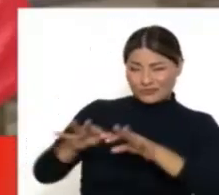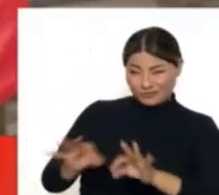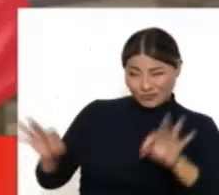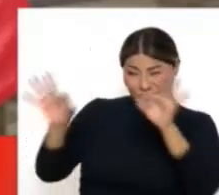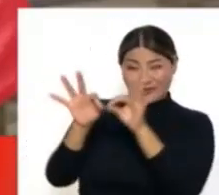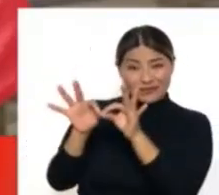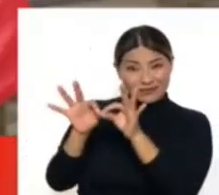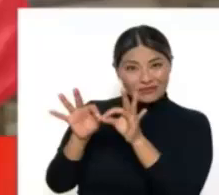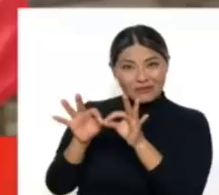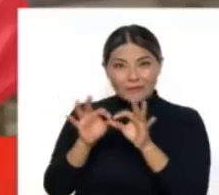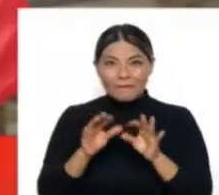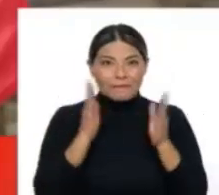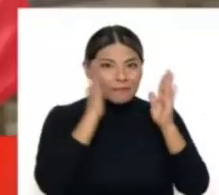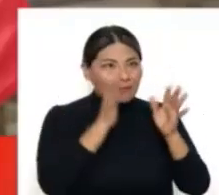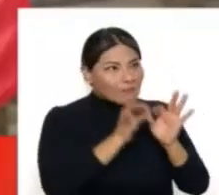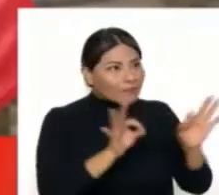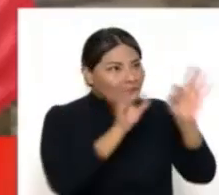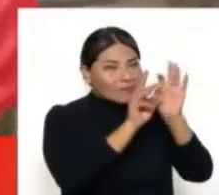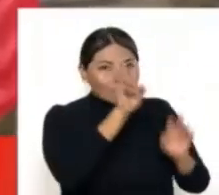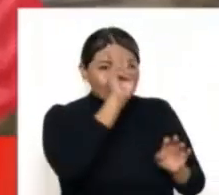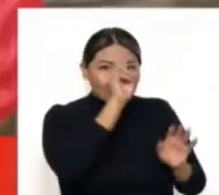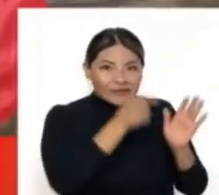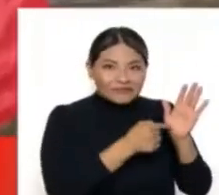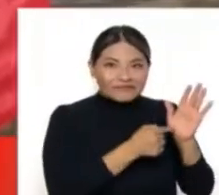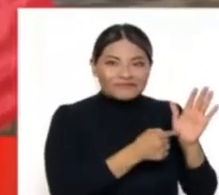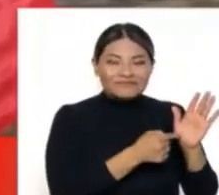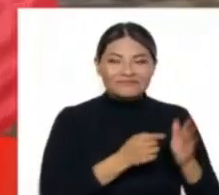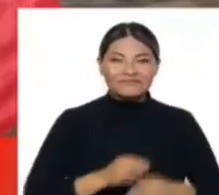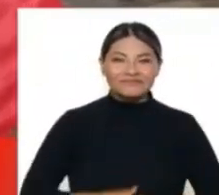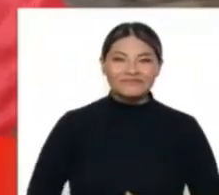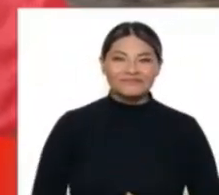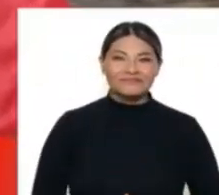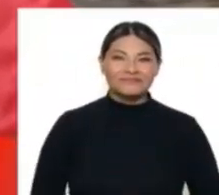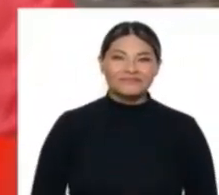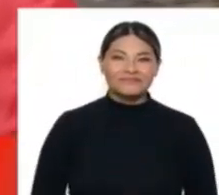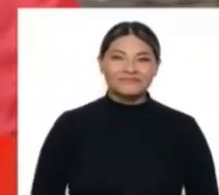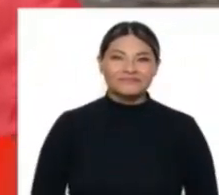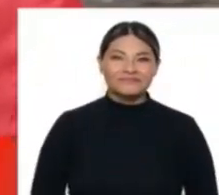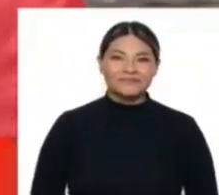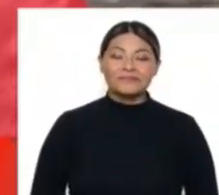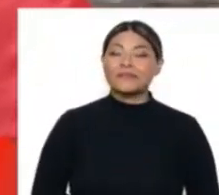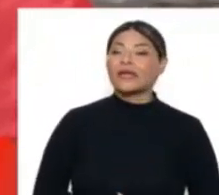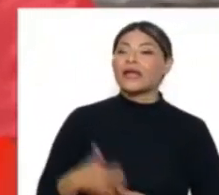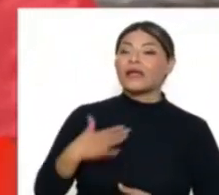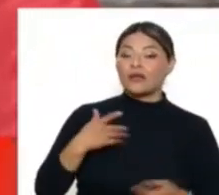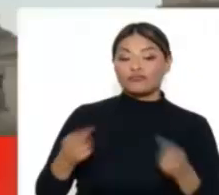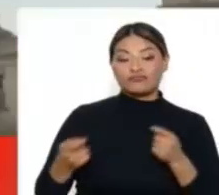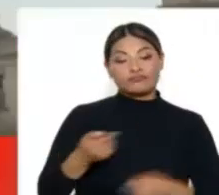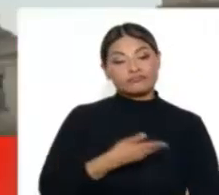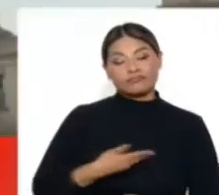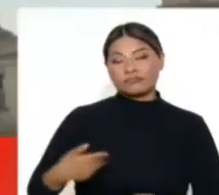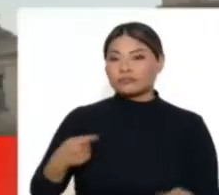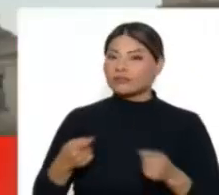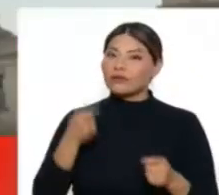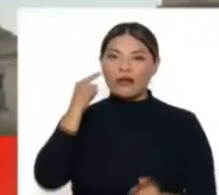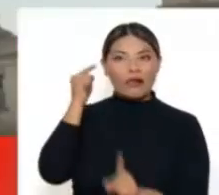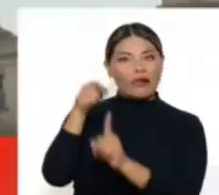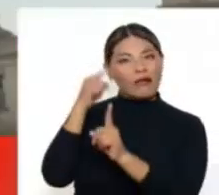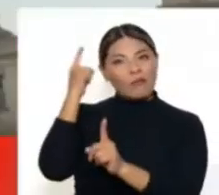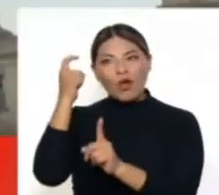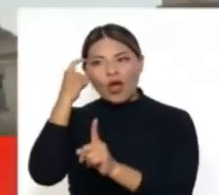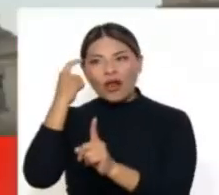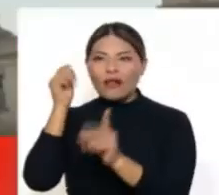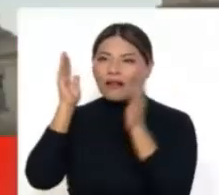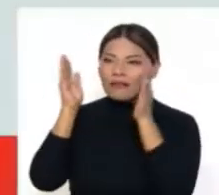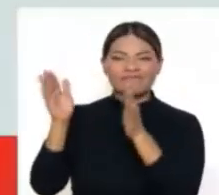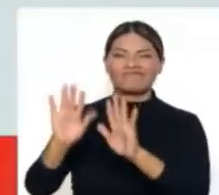los intereses de nuestra patria. La jefa de Estado aseguró que su gobierno no cederá al cálculo político, pues se encuentran trabajando